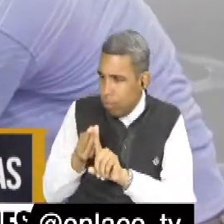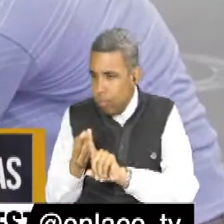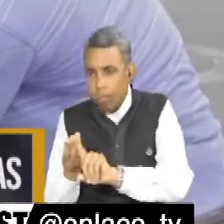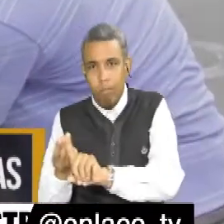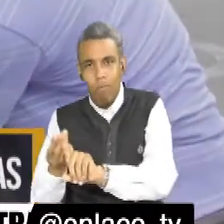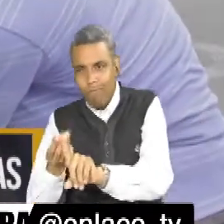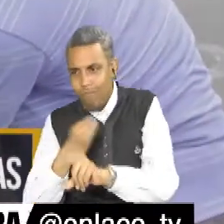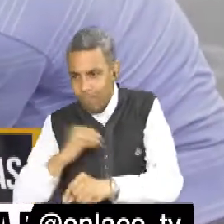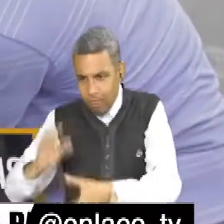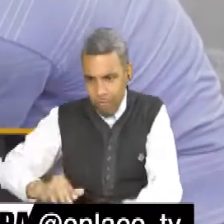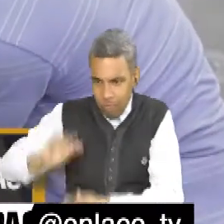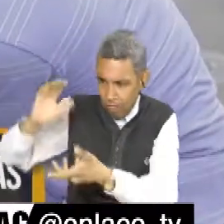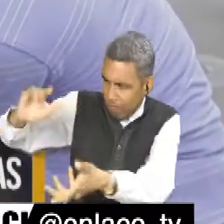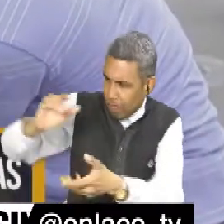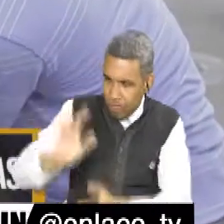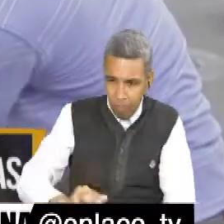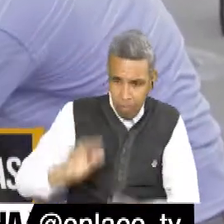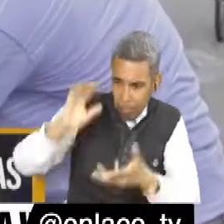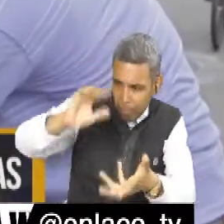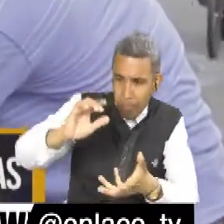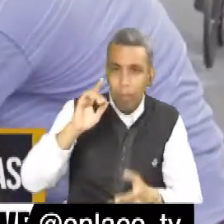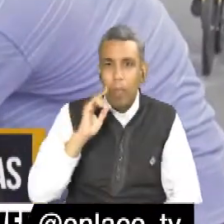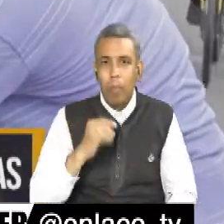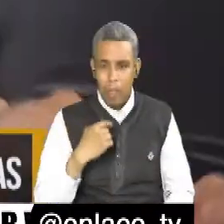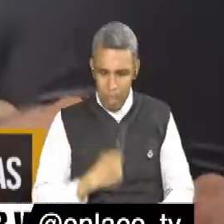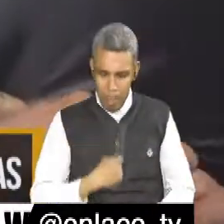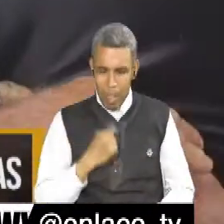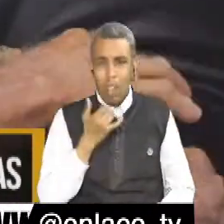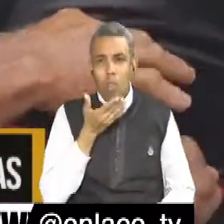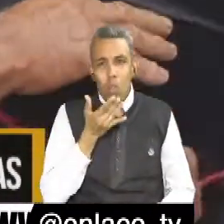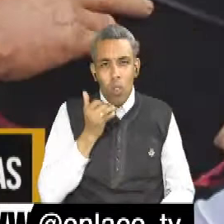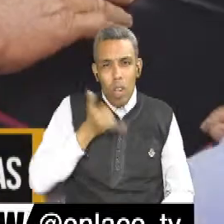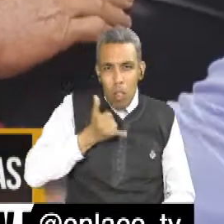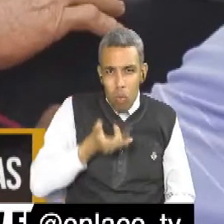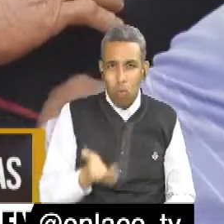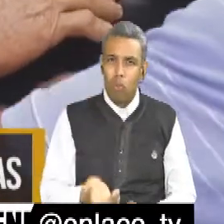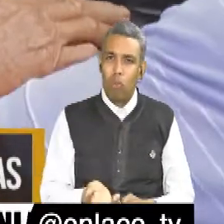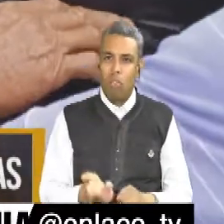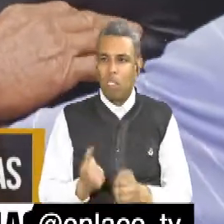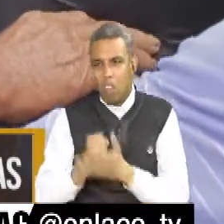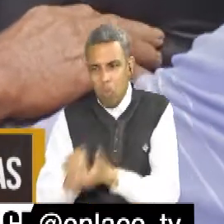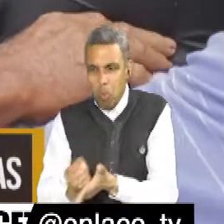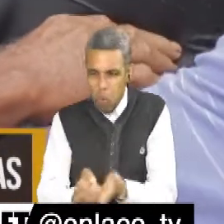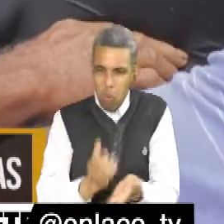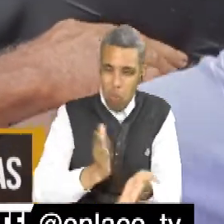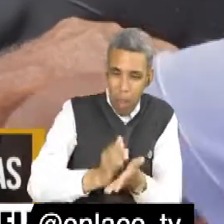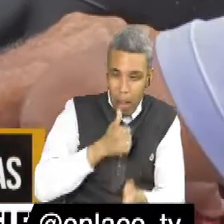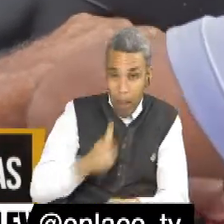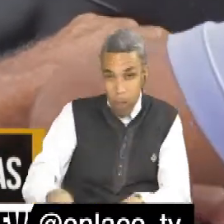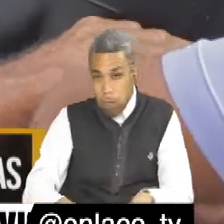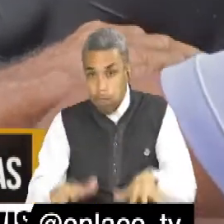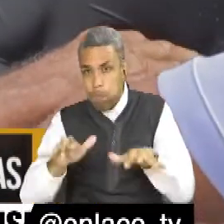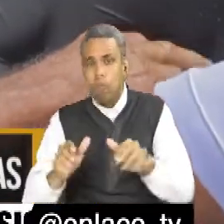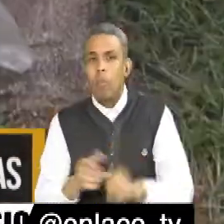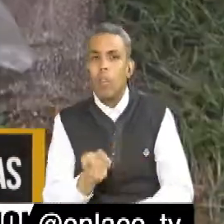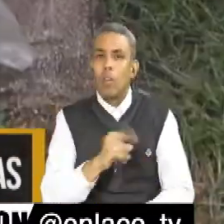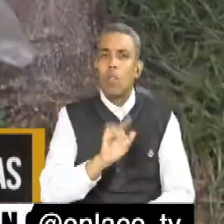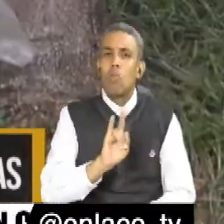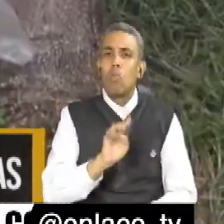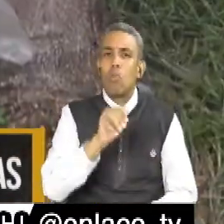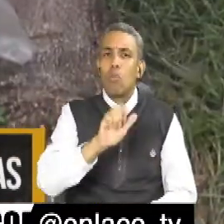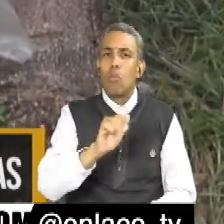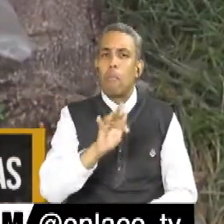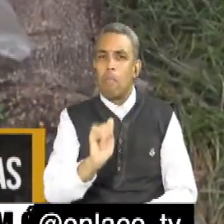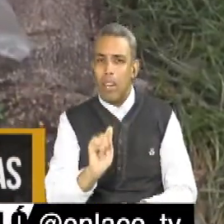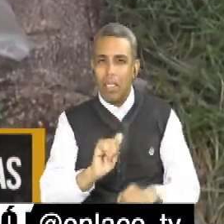del Riesgo de Desastres, UMATA, la Secretaría de Medio Ambiente y la Oficina Asesora de Planeación, recorrieron las zonas afectadas por la ola